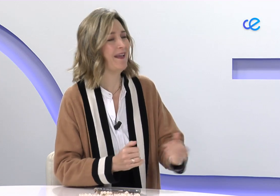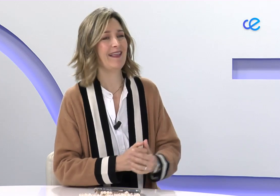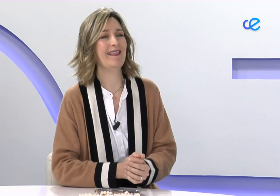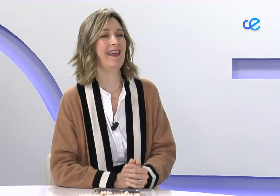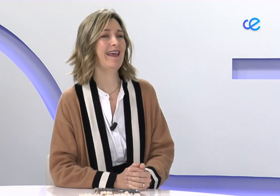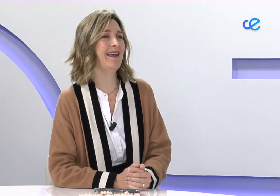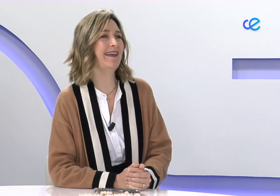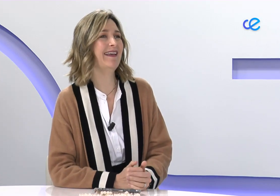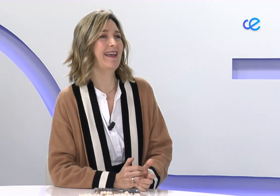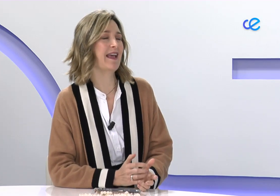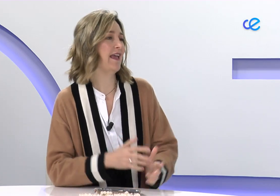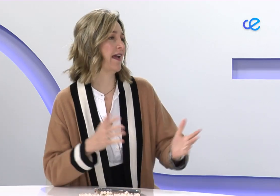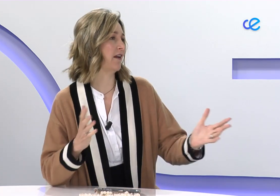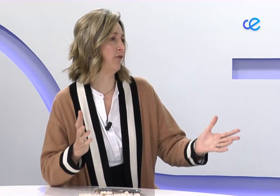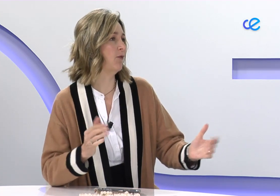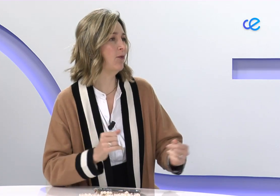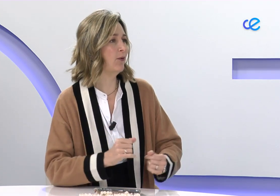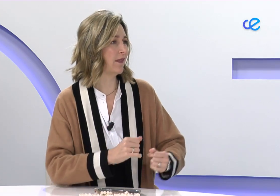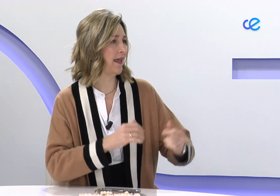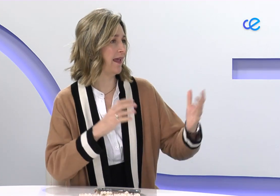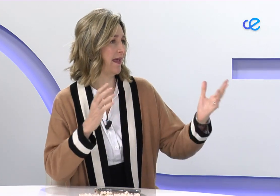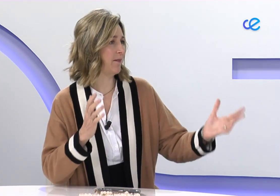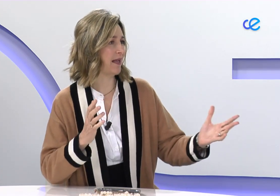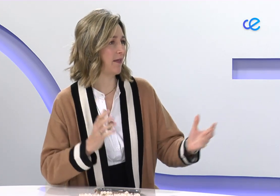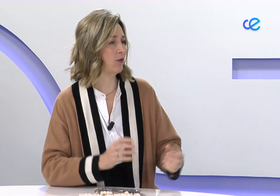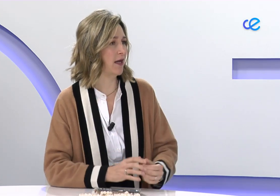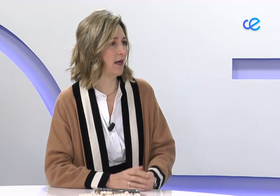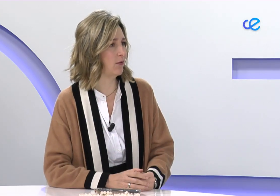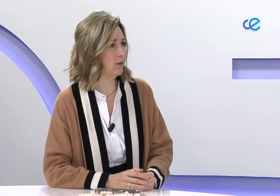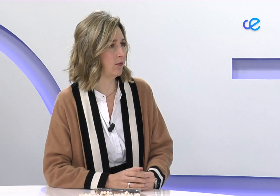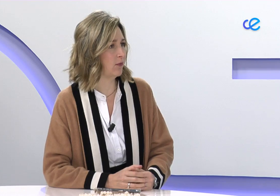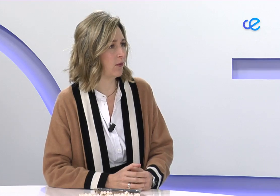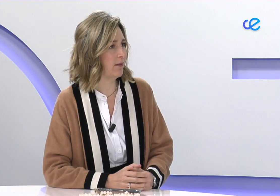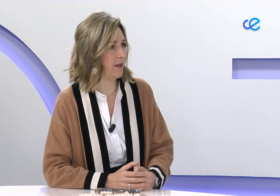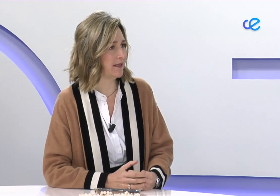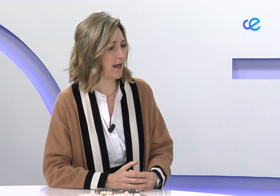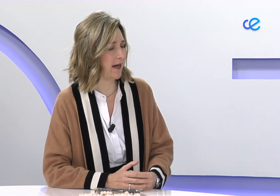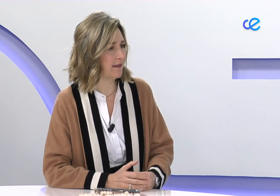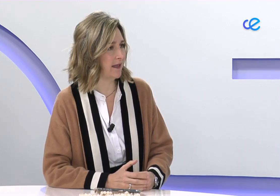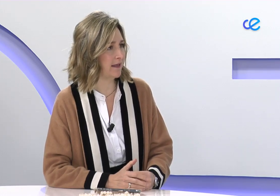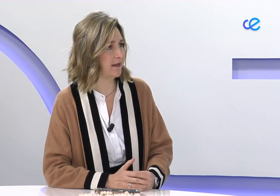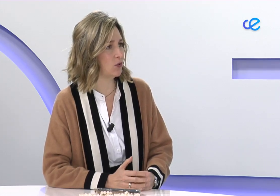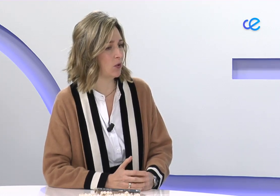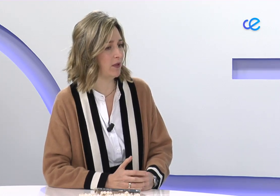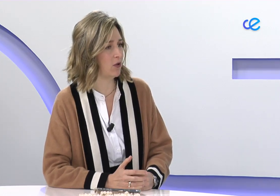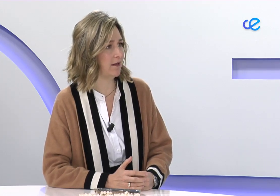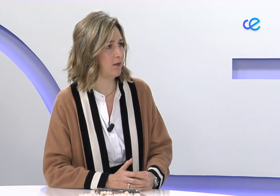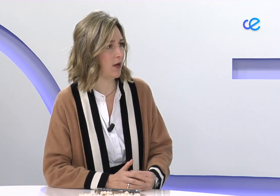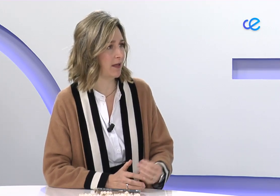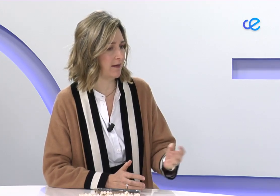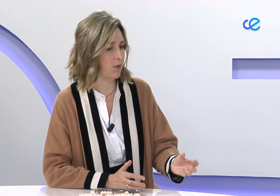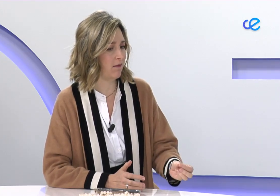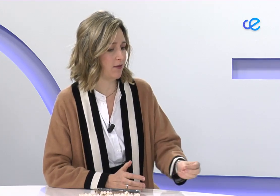hablando de carrefour de mercadona o o de empresas grandes que tienen sus convenios